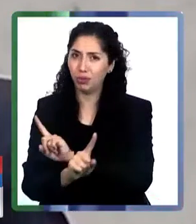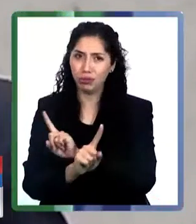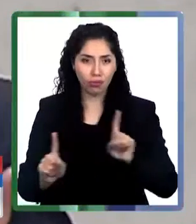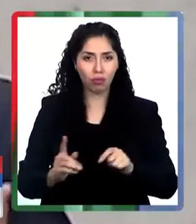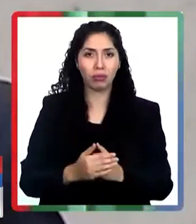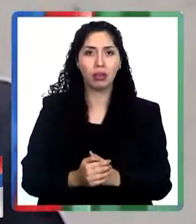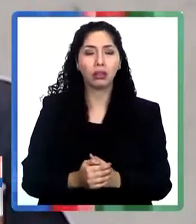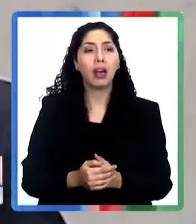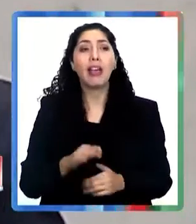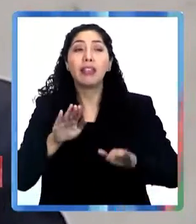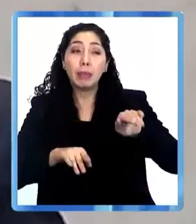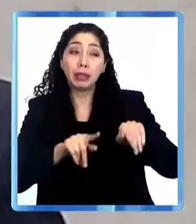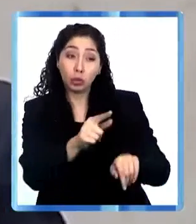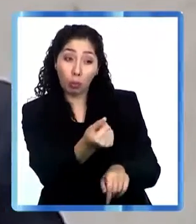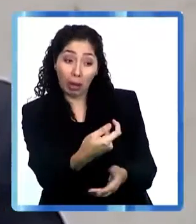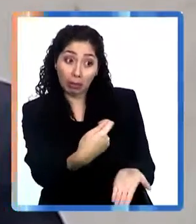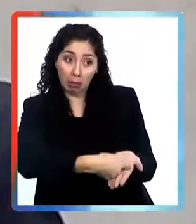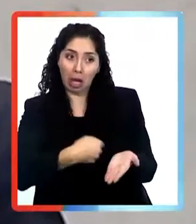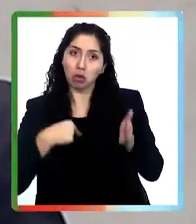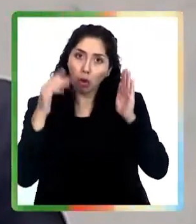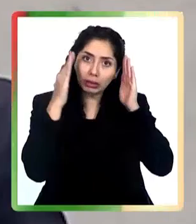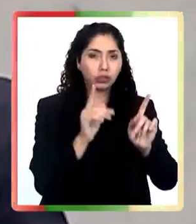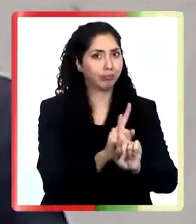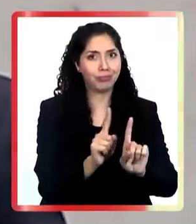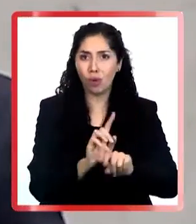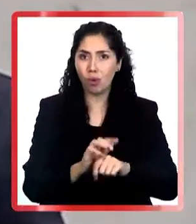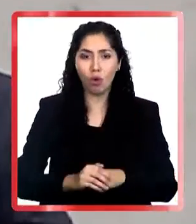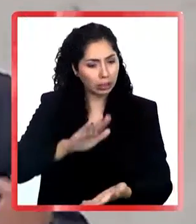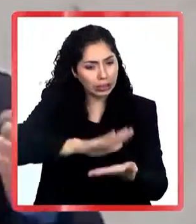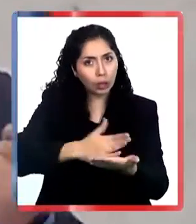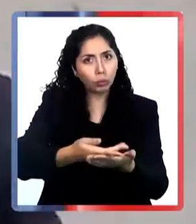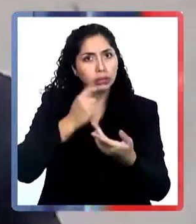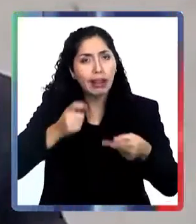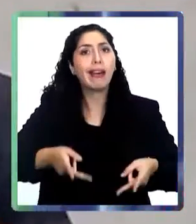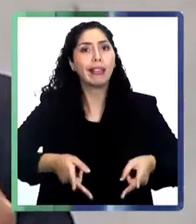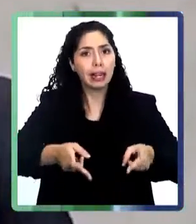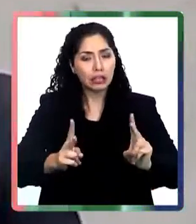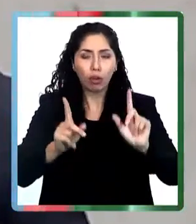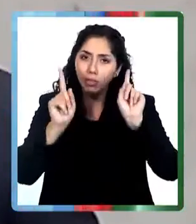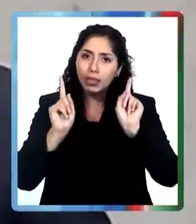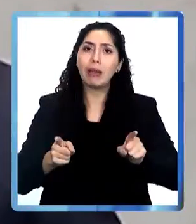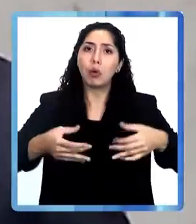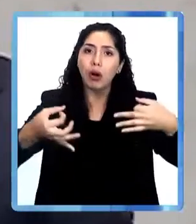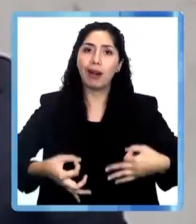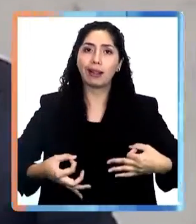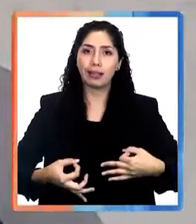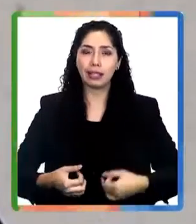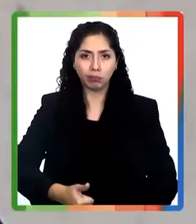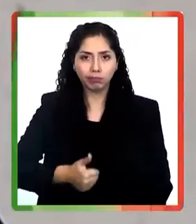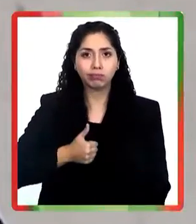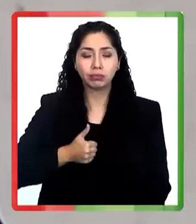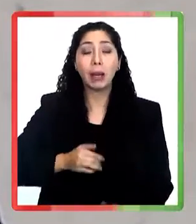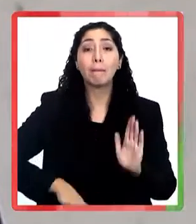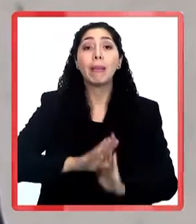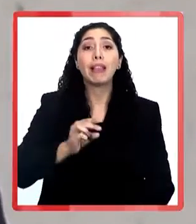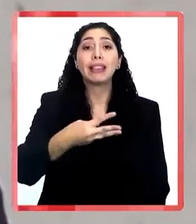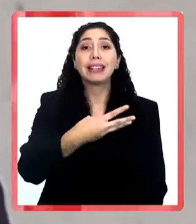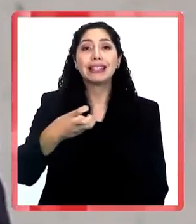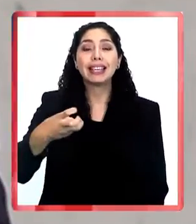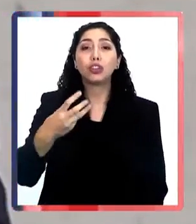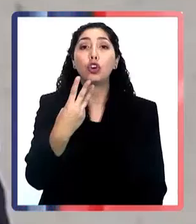atención en función de cuánta plata puedes pagar la salud es un derecho y así lo vamos a garantizar más de